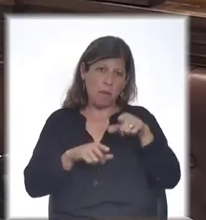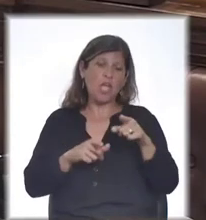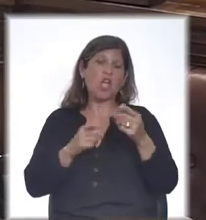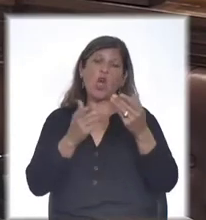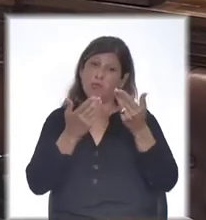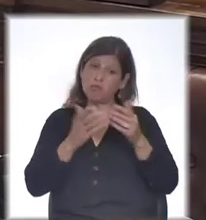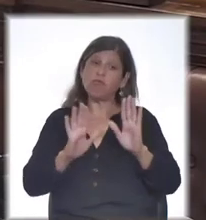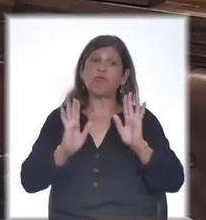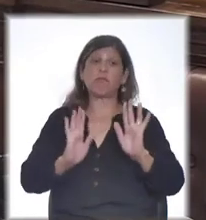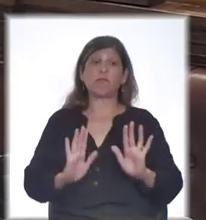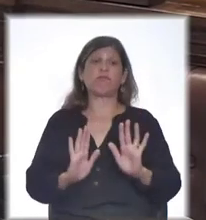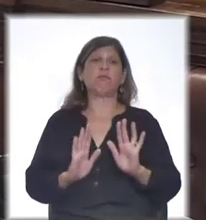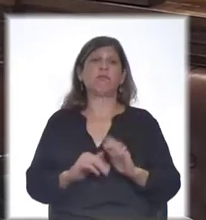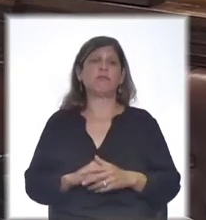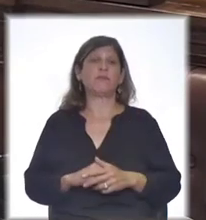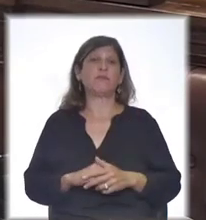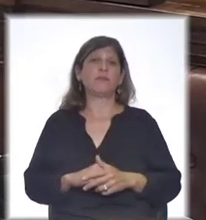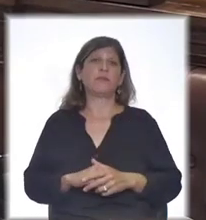al fin.